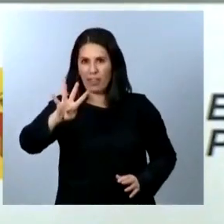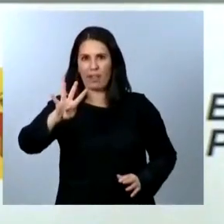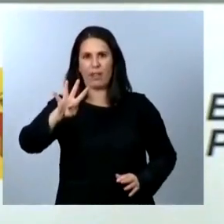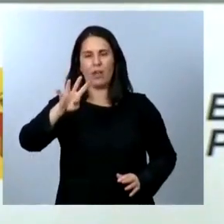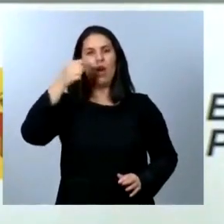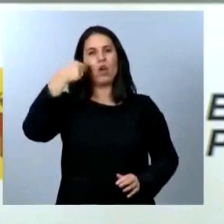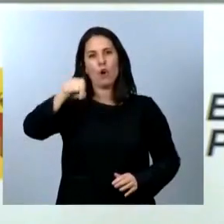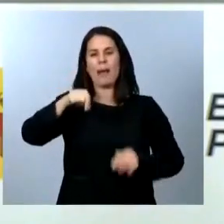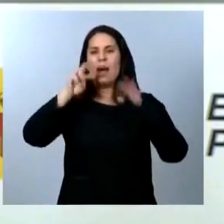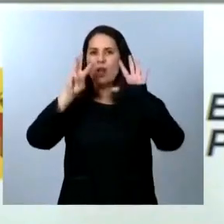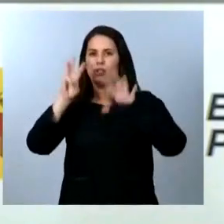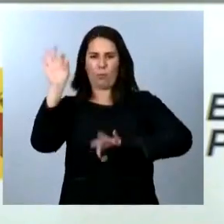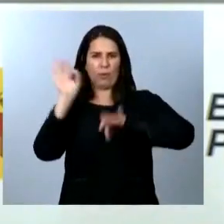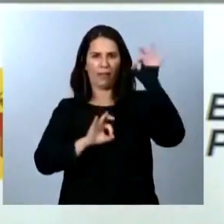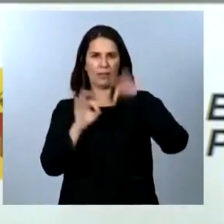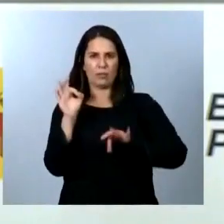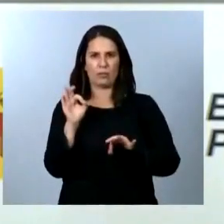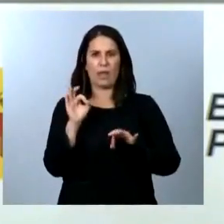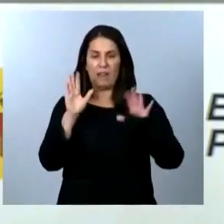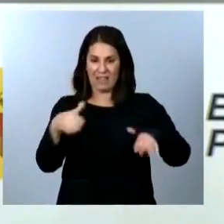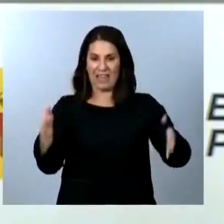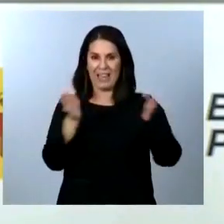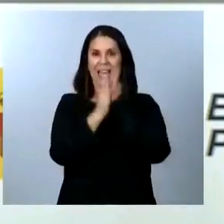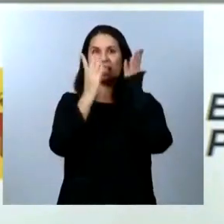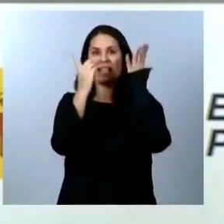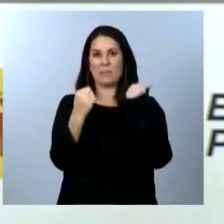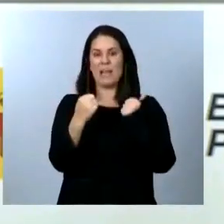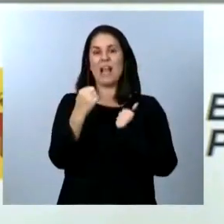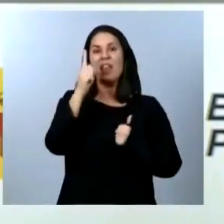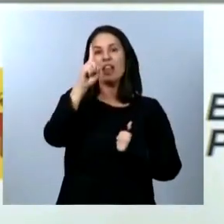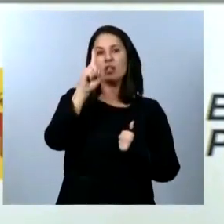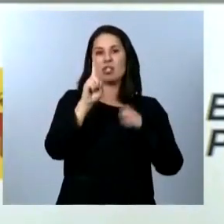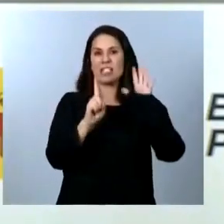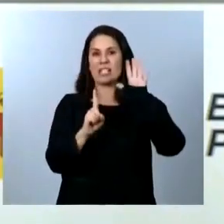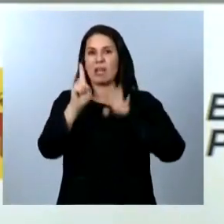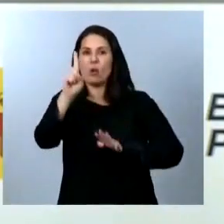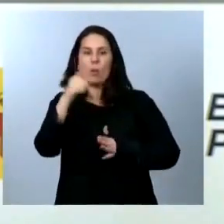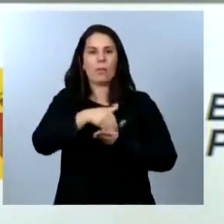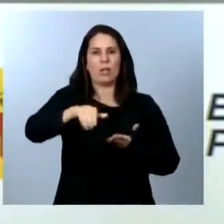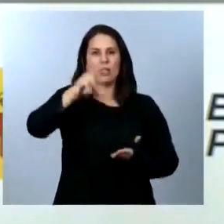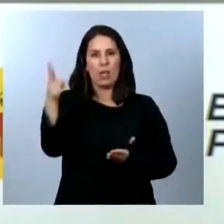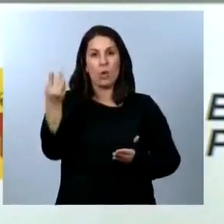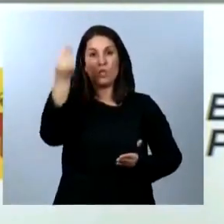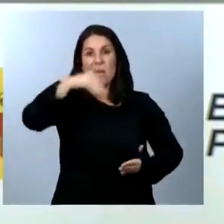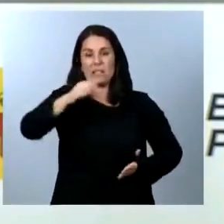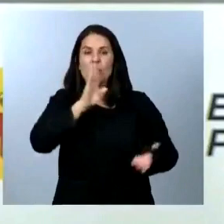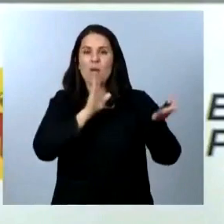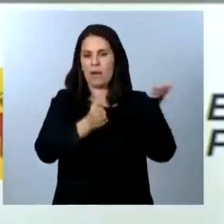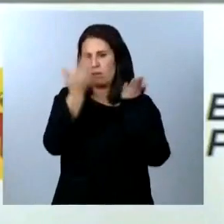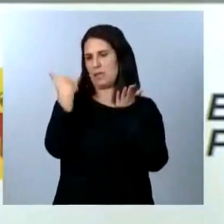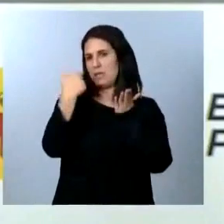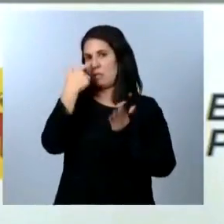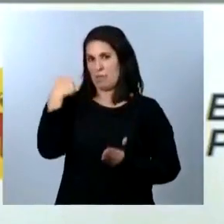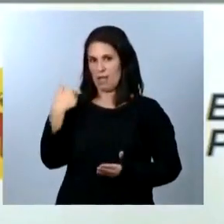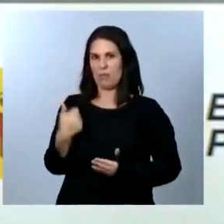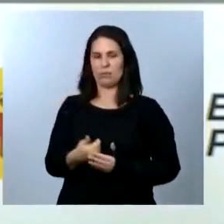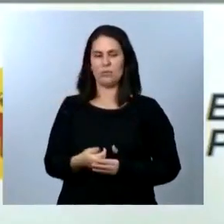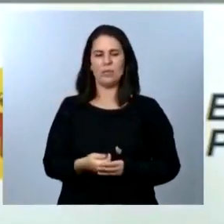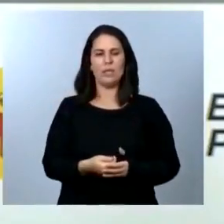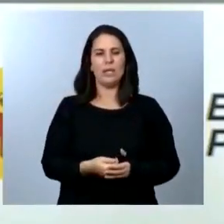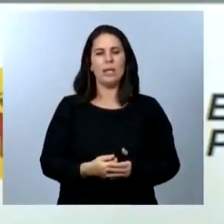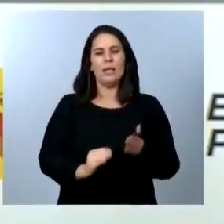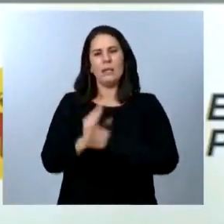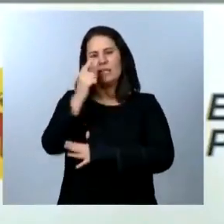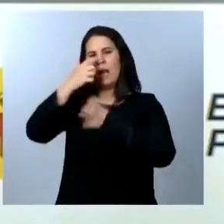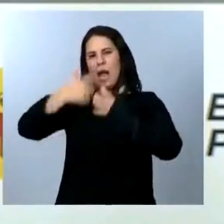114,8%, con 6.161 millones de euros más que en el ejercicio anterior. Y las partidas destinadas a la industria, a la